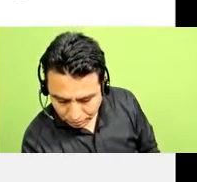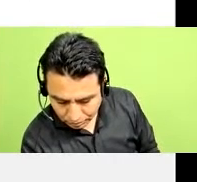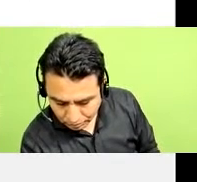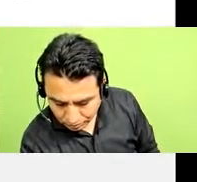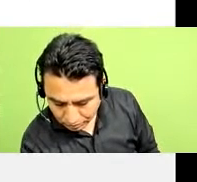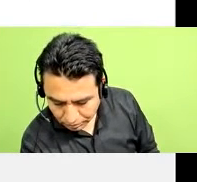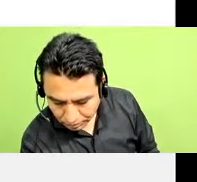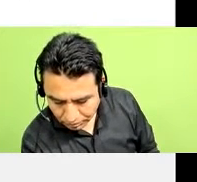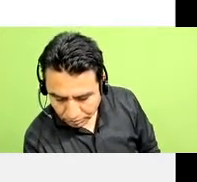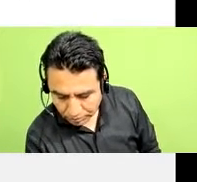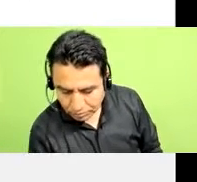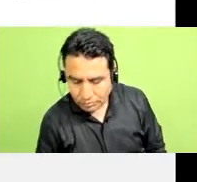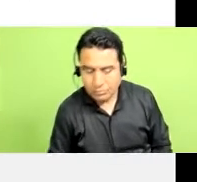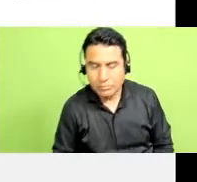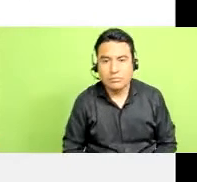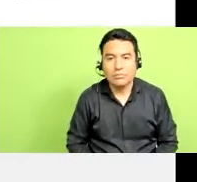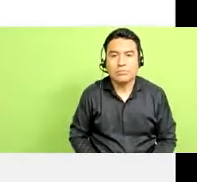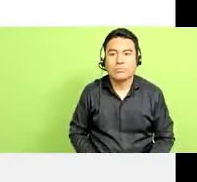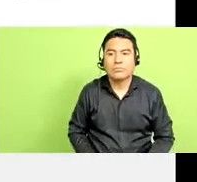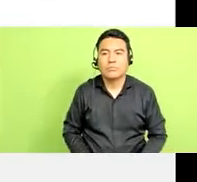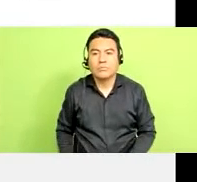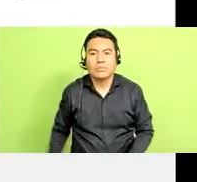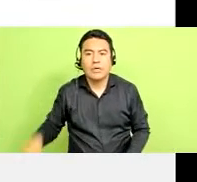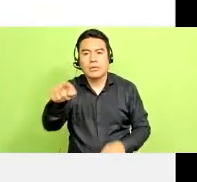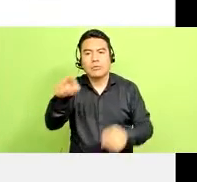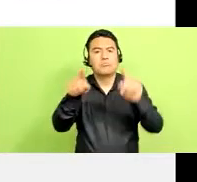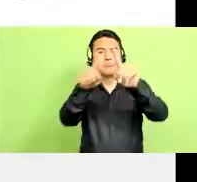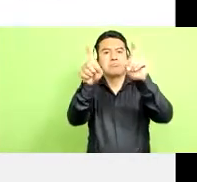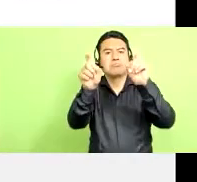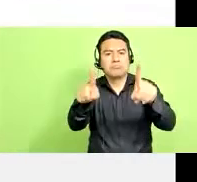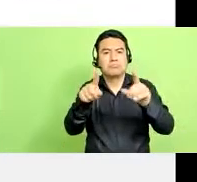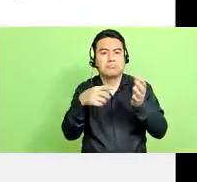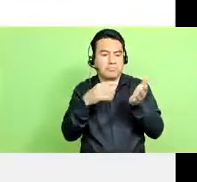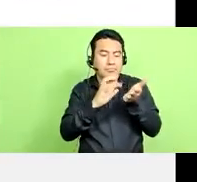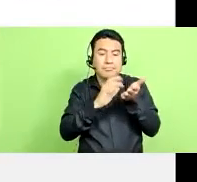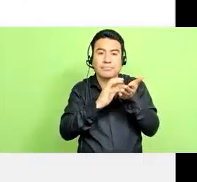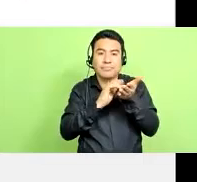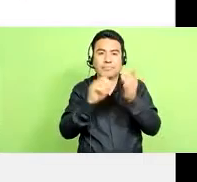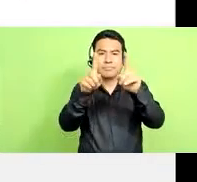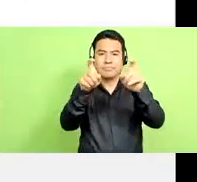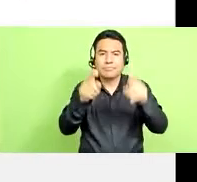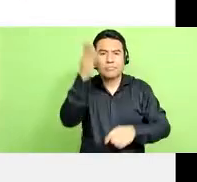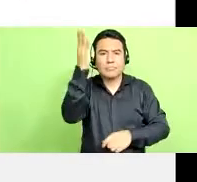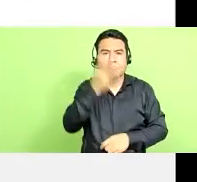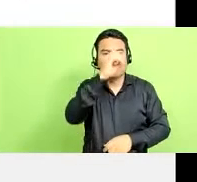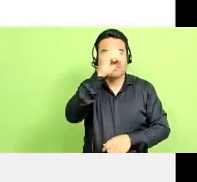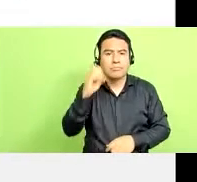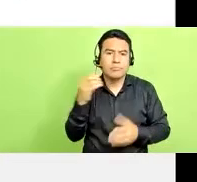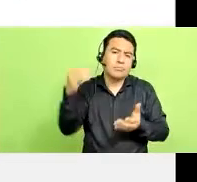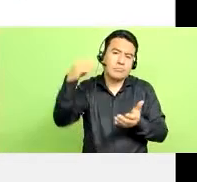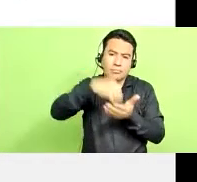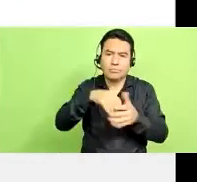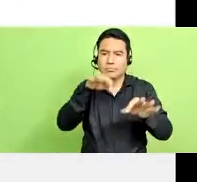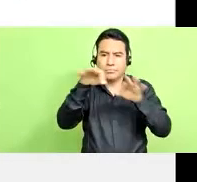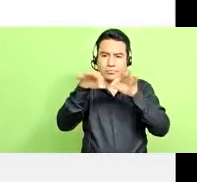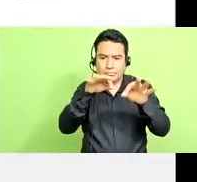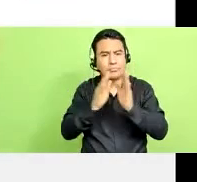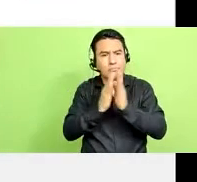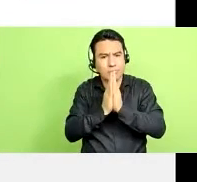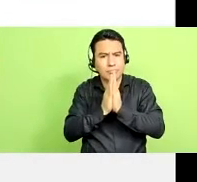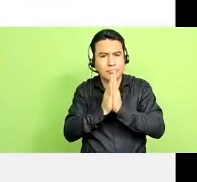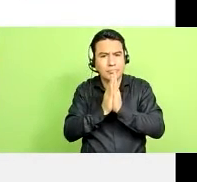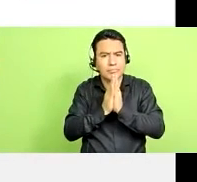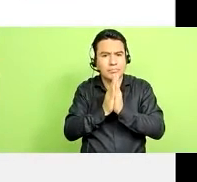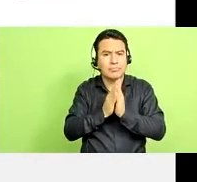intentar hay una consulta sobre el porcentaje por favor poder absolver sobre el porcentaje